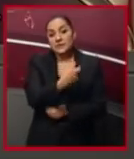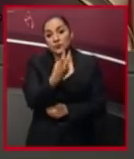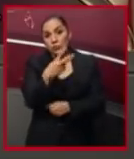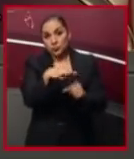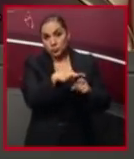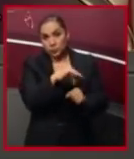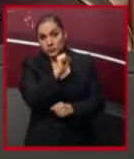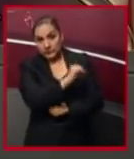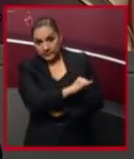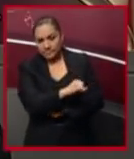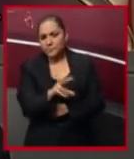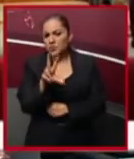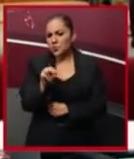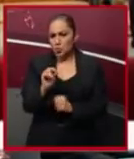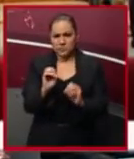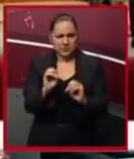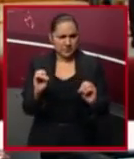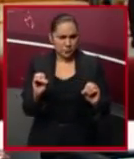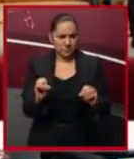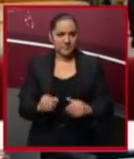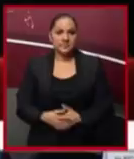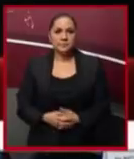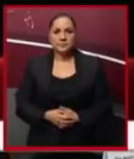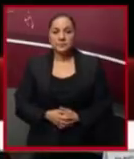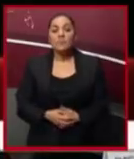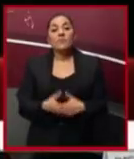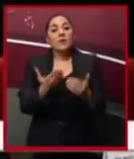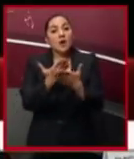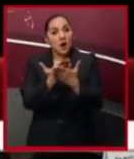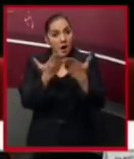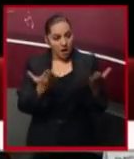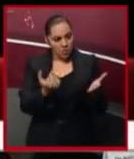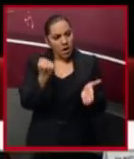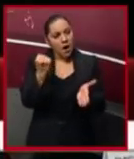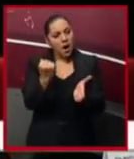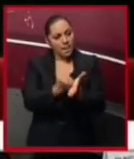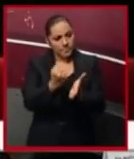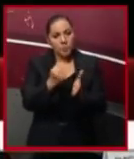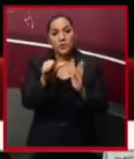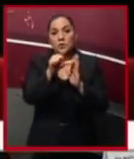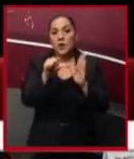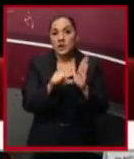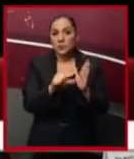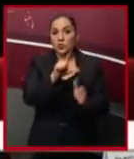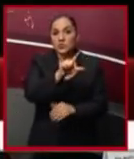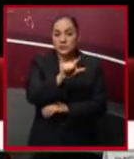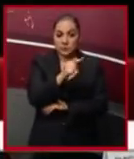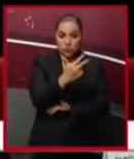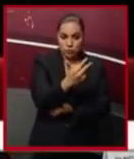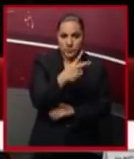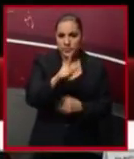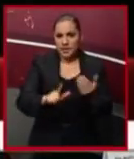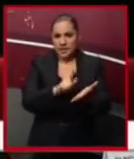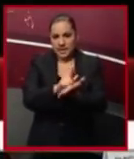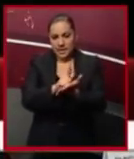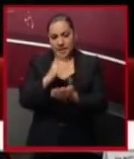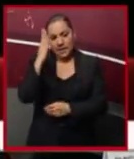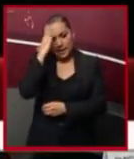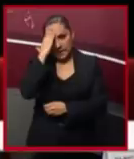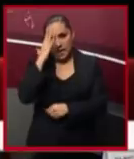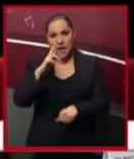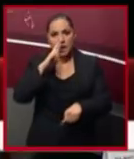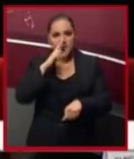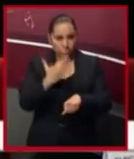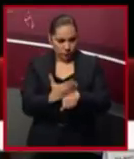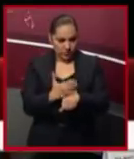0 en contra. En consecuencia, quedan aprobados los artículos 78 de la Ley General de